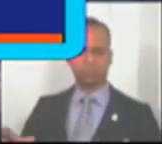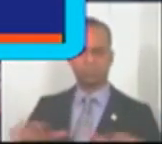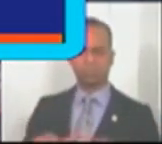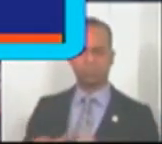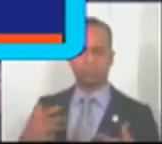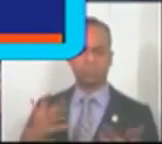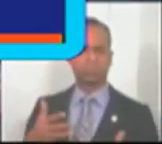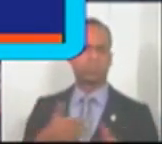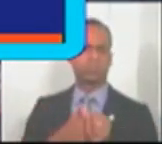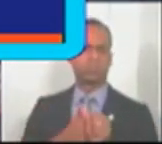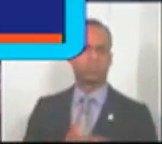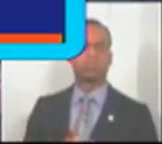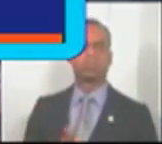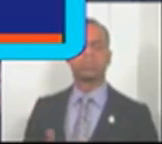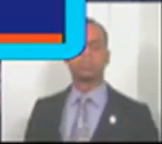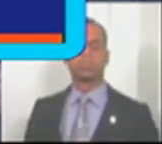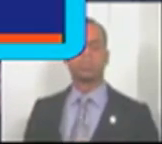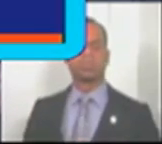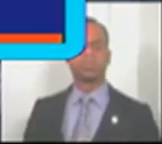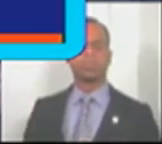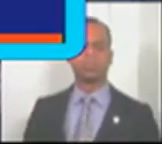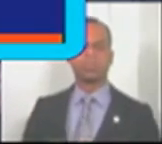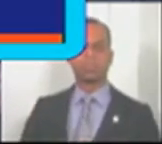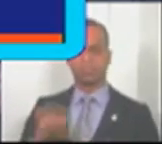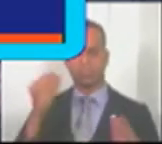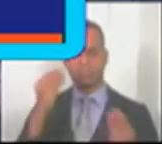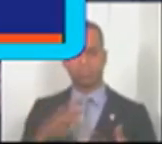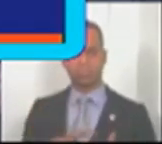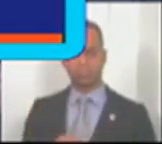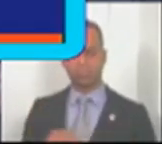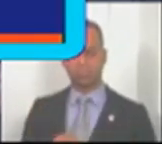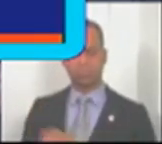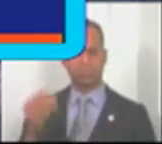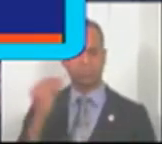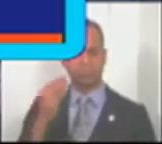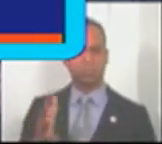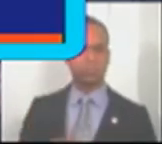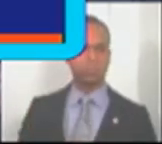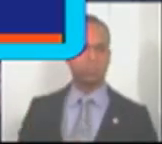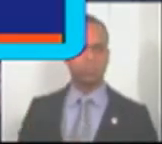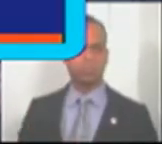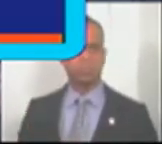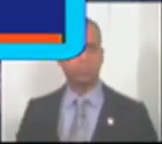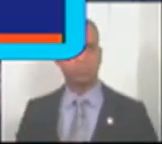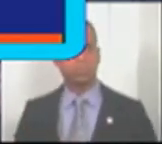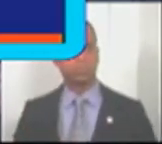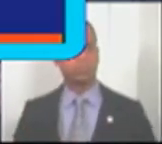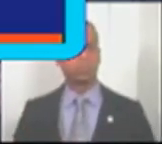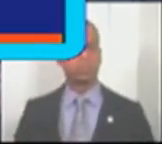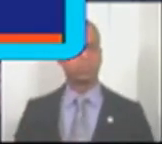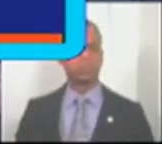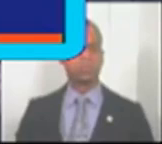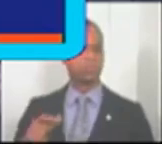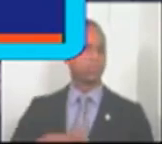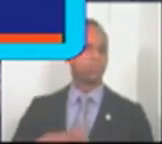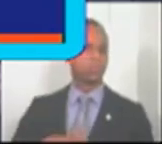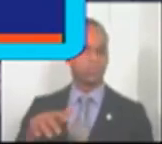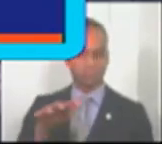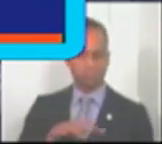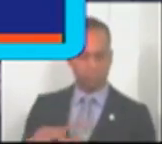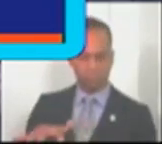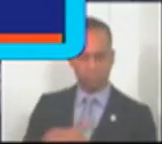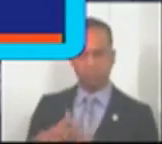están siguiendo en el mismo momento que estamos hablando. El tiempo y el espacio que nos